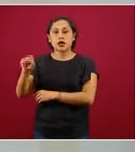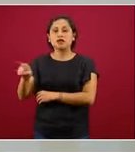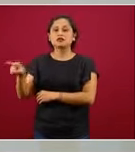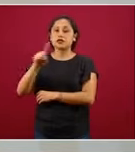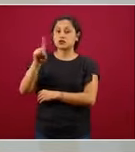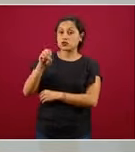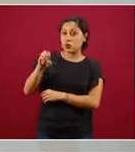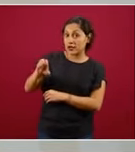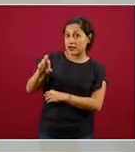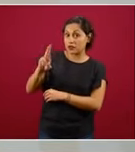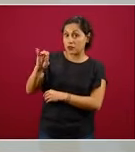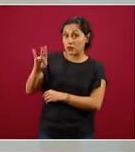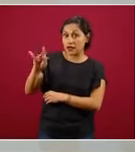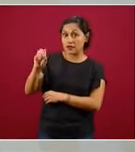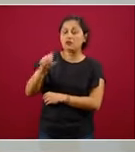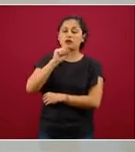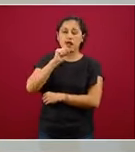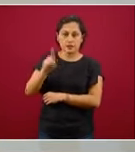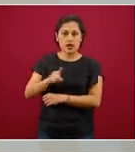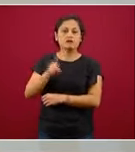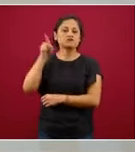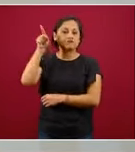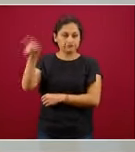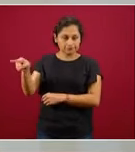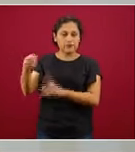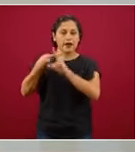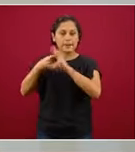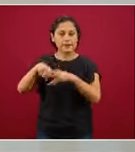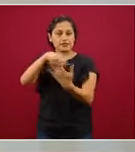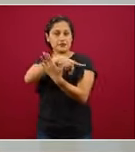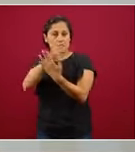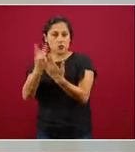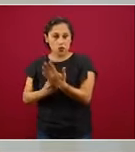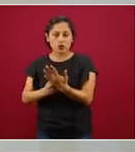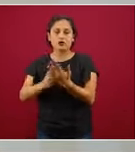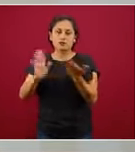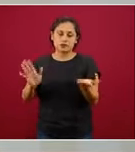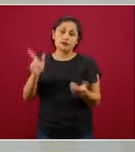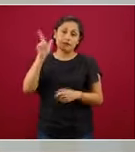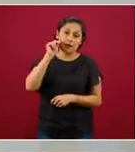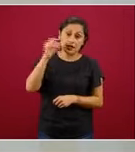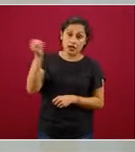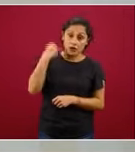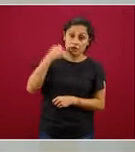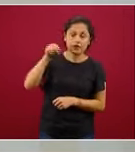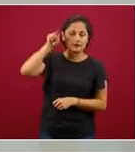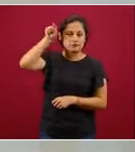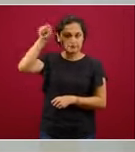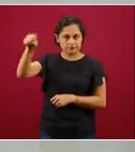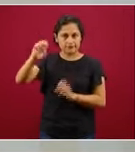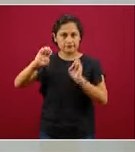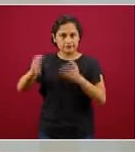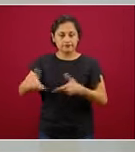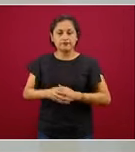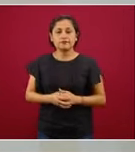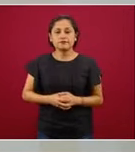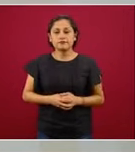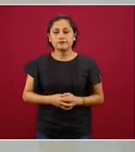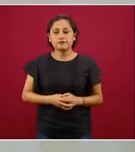Robledo, el director general del IMSS, y vamos a arrancar ahí este programa, y entonces desde ahí transmitiremos la conferencia el día de mañana.